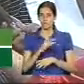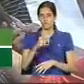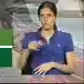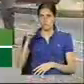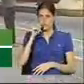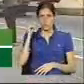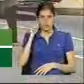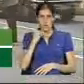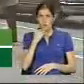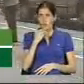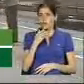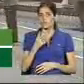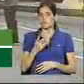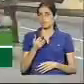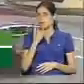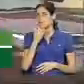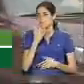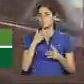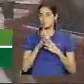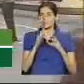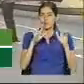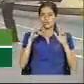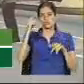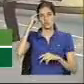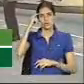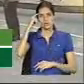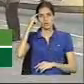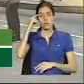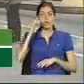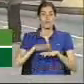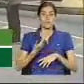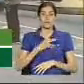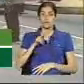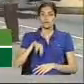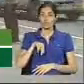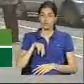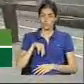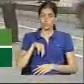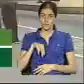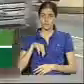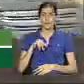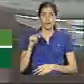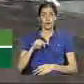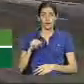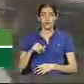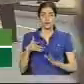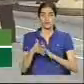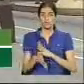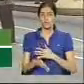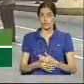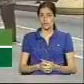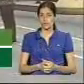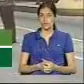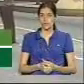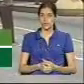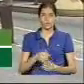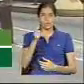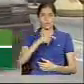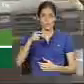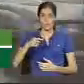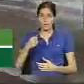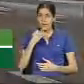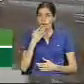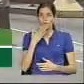desplegado prácticamente durante 8 días, porque para nosotros este aluvión de compatriotas que